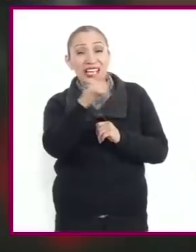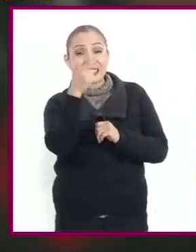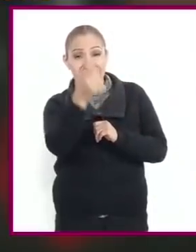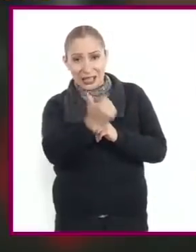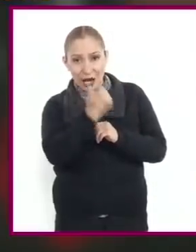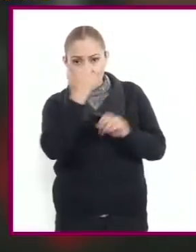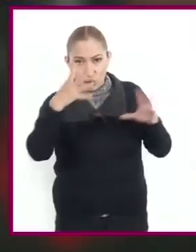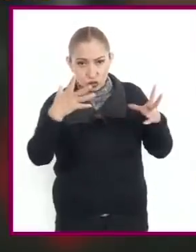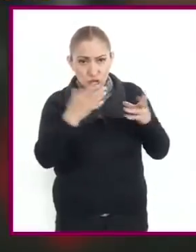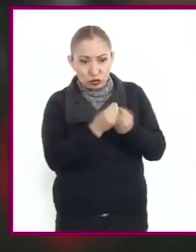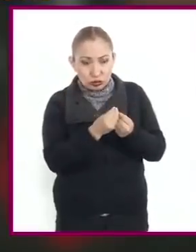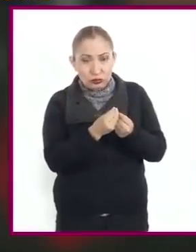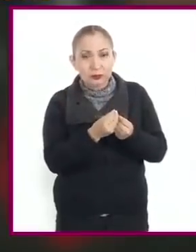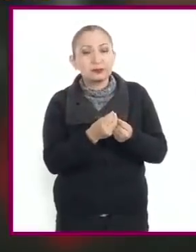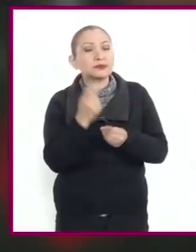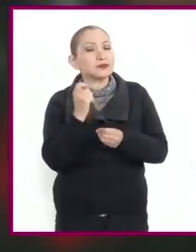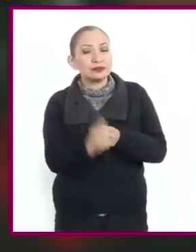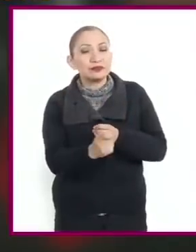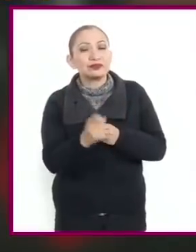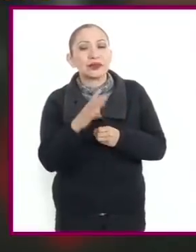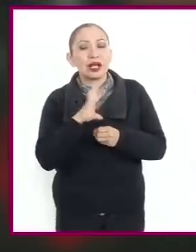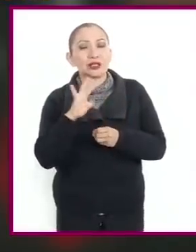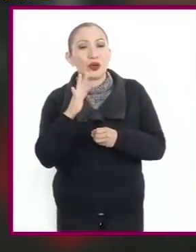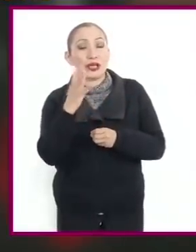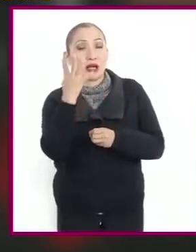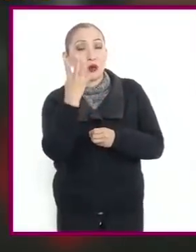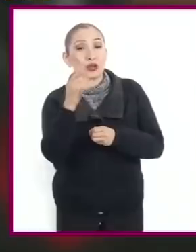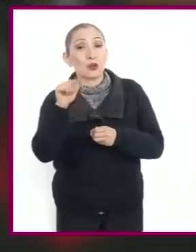257 alumnos, o sea, el